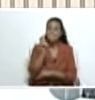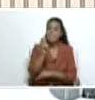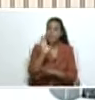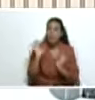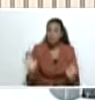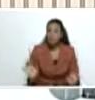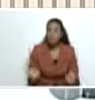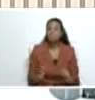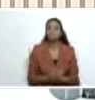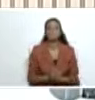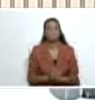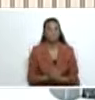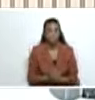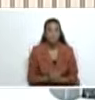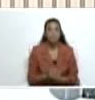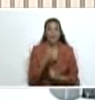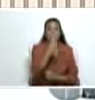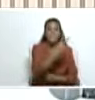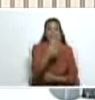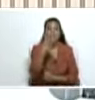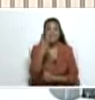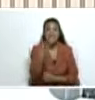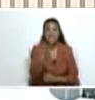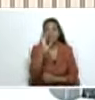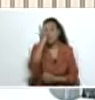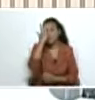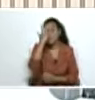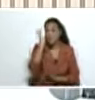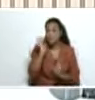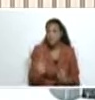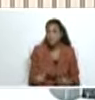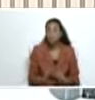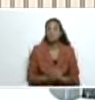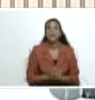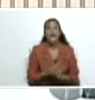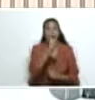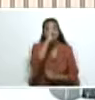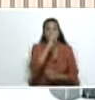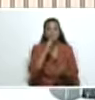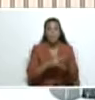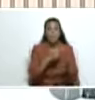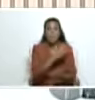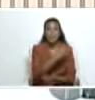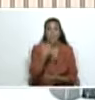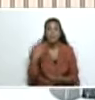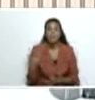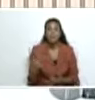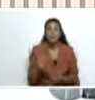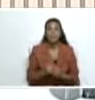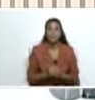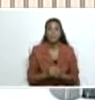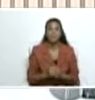es 23 de febrero, año 2023.